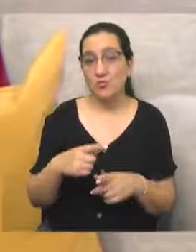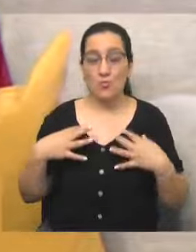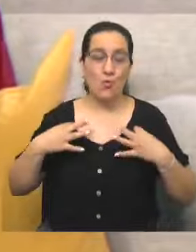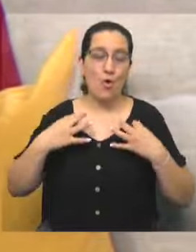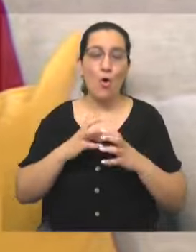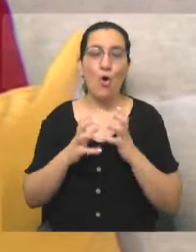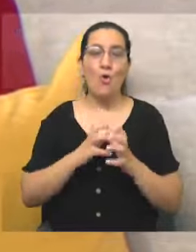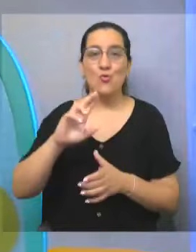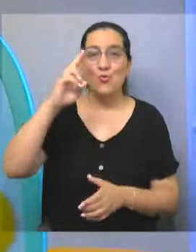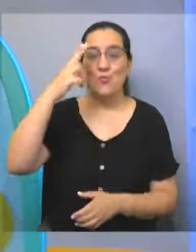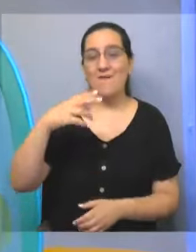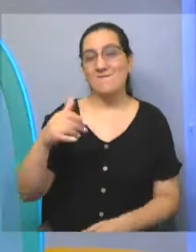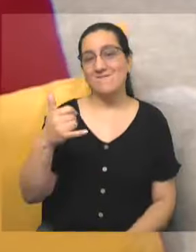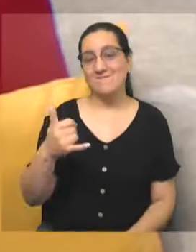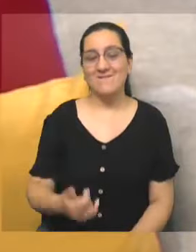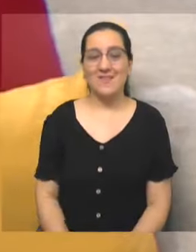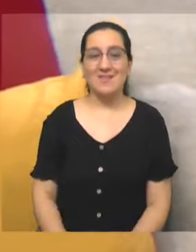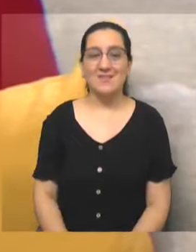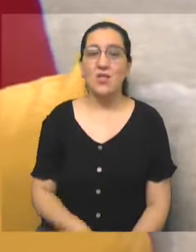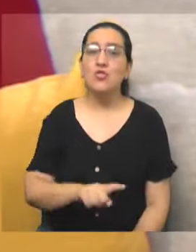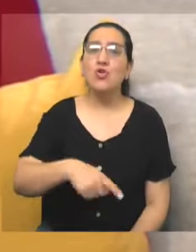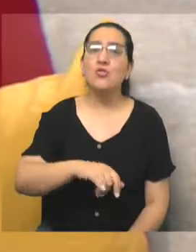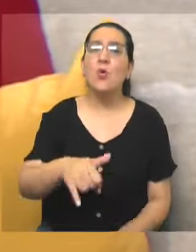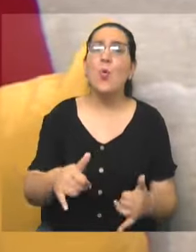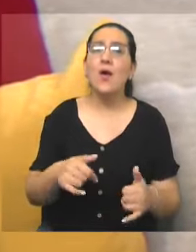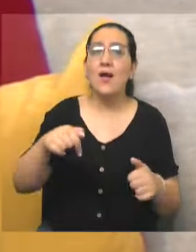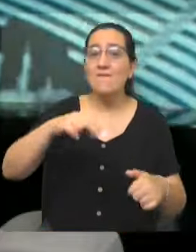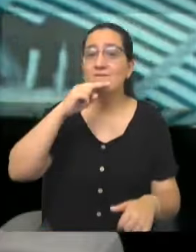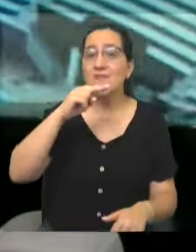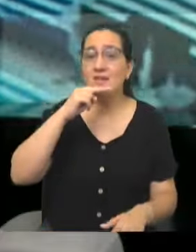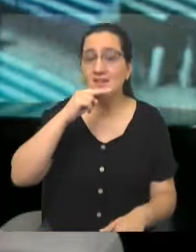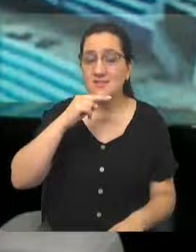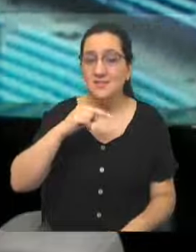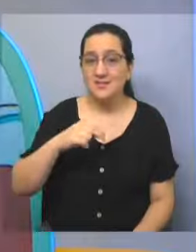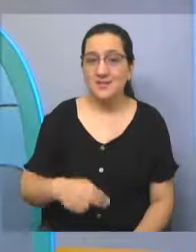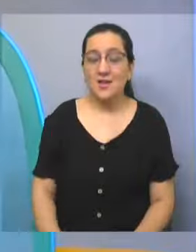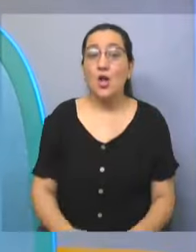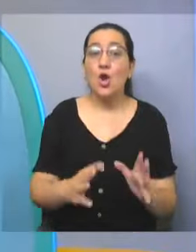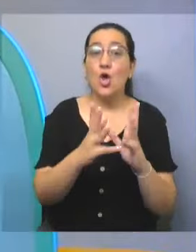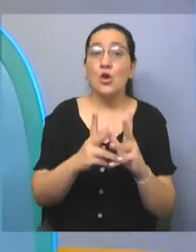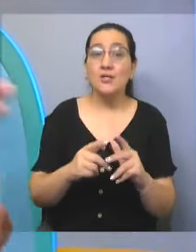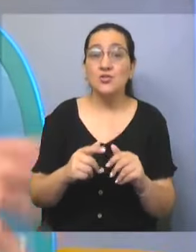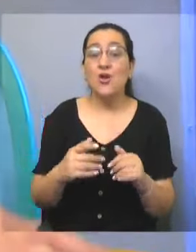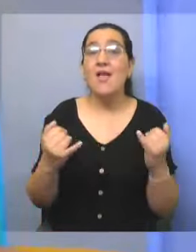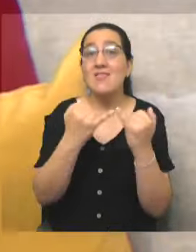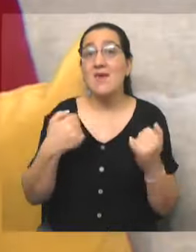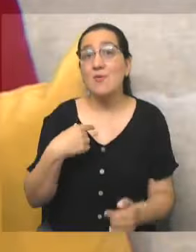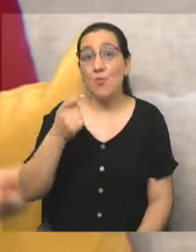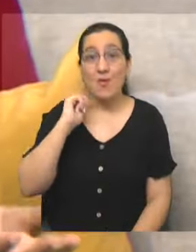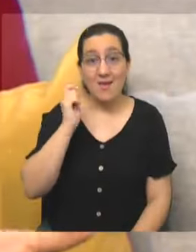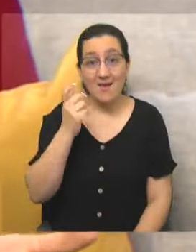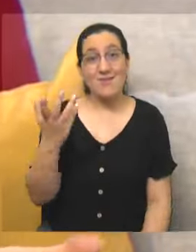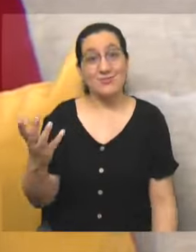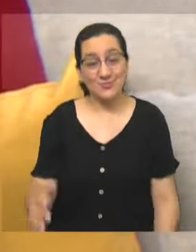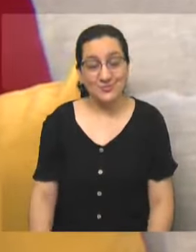bien. ¿Juega el viernes? Juega el viernes. ¿Dónde? ¿A qué hora? Acá. Es mi cumpleaños. Lo organizó la productora. Ah, ¿cómo organizó junto? Juega en